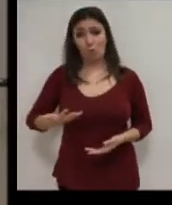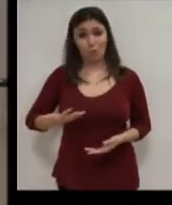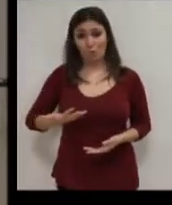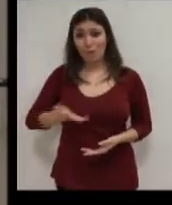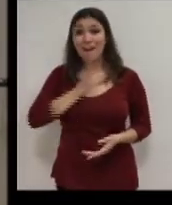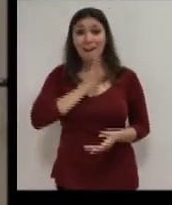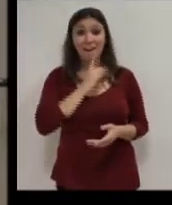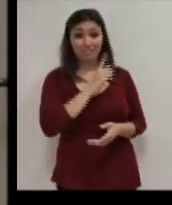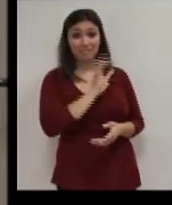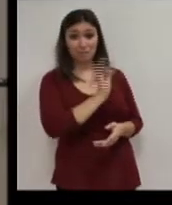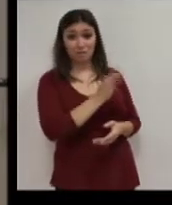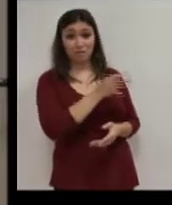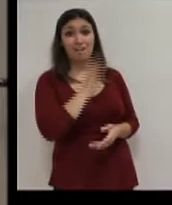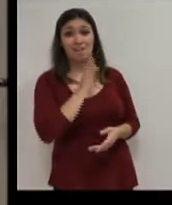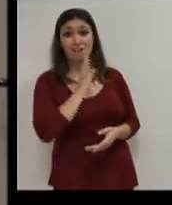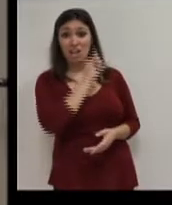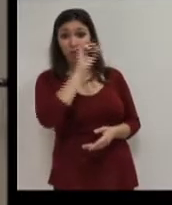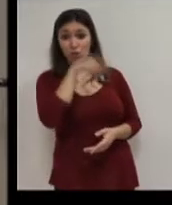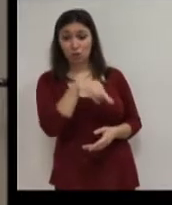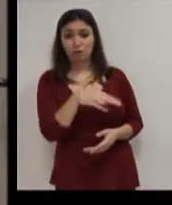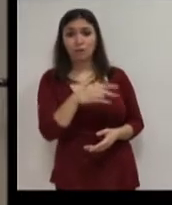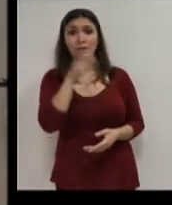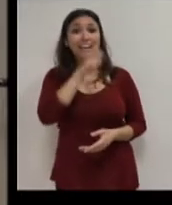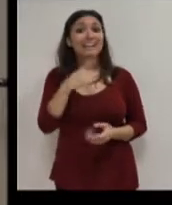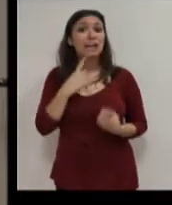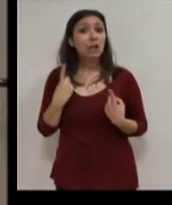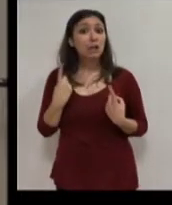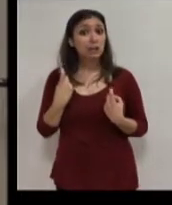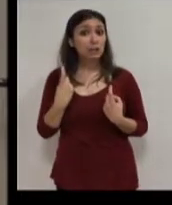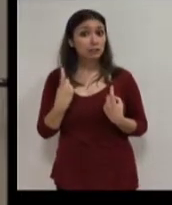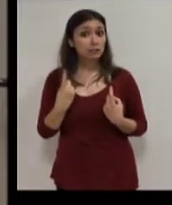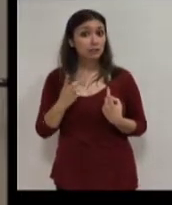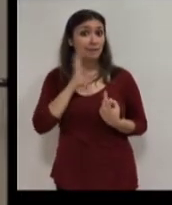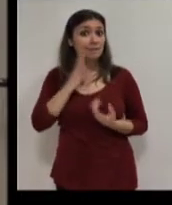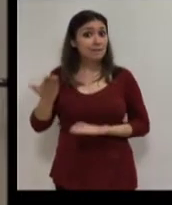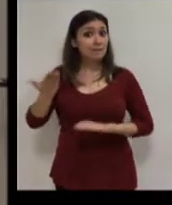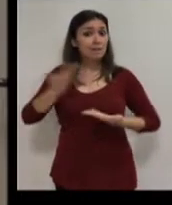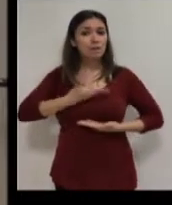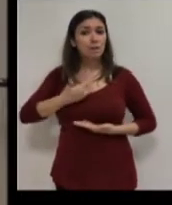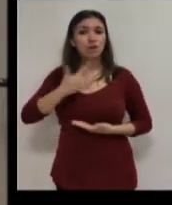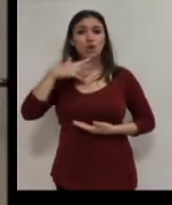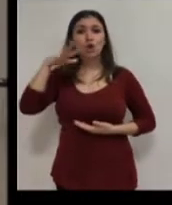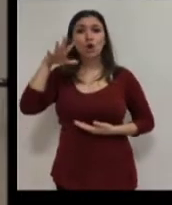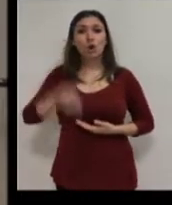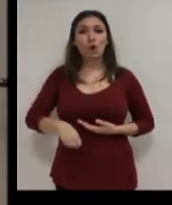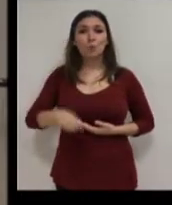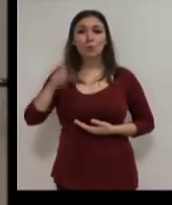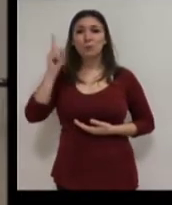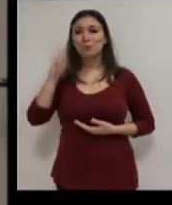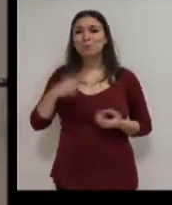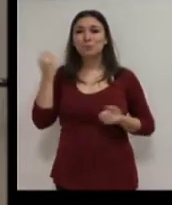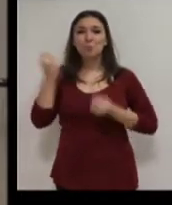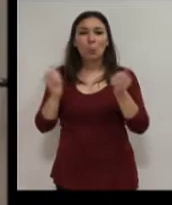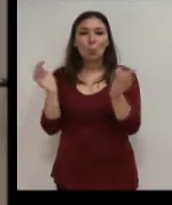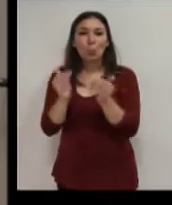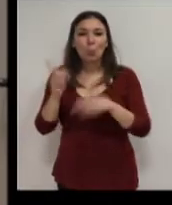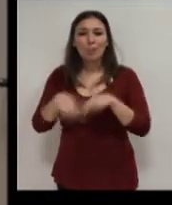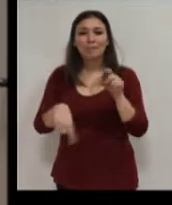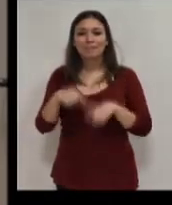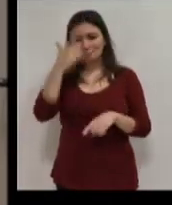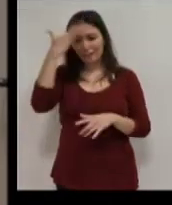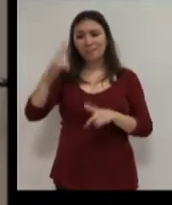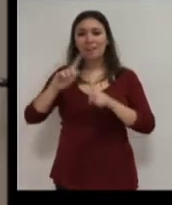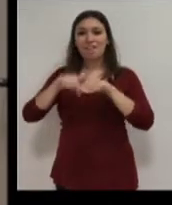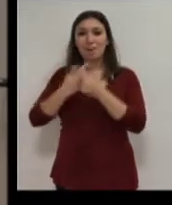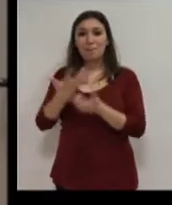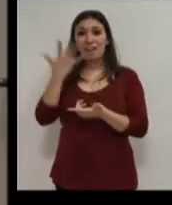ricos. No, de eso nada. O sea, tú lo has dicho muy claramente. Las personas que lo necesitan pues no se compran un